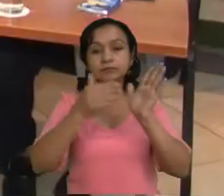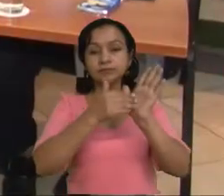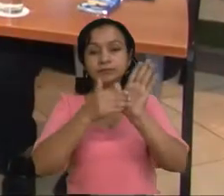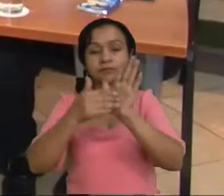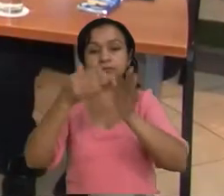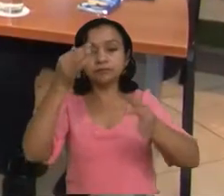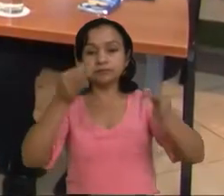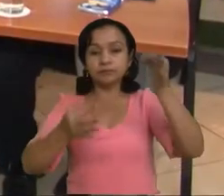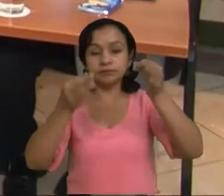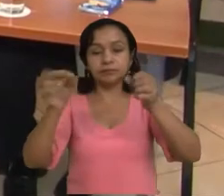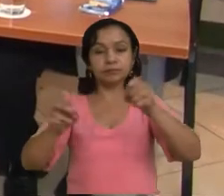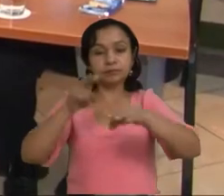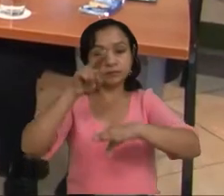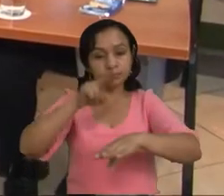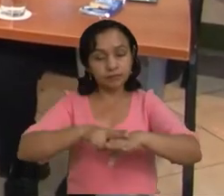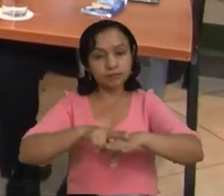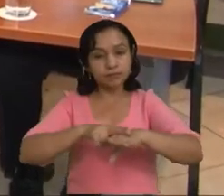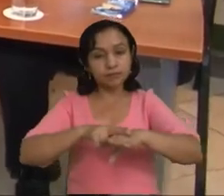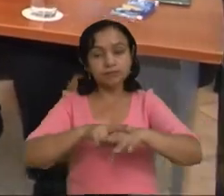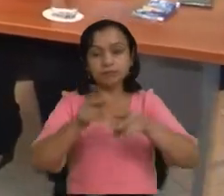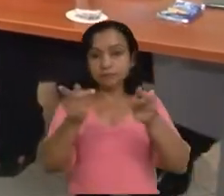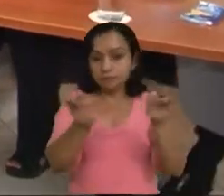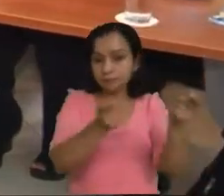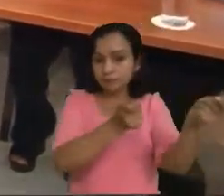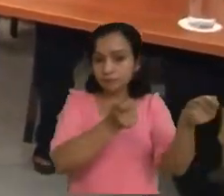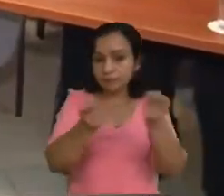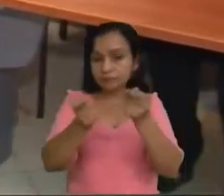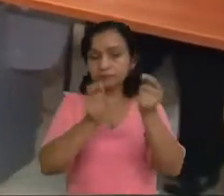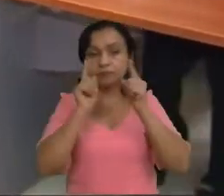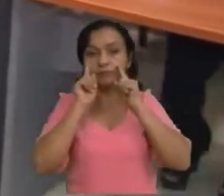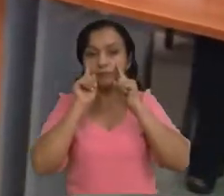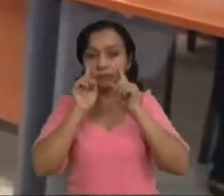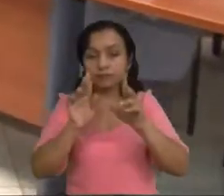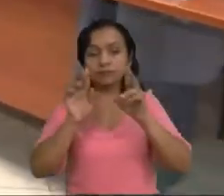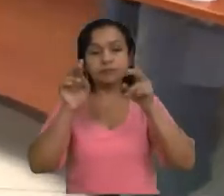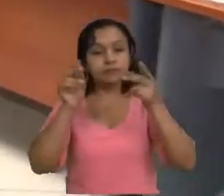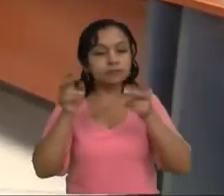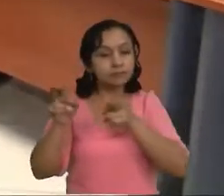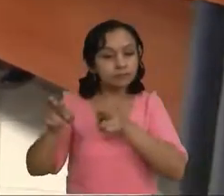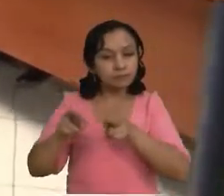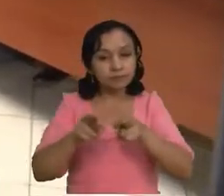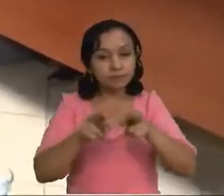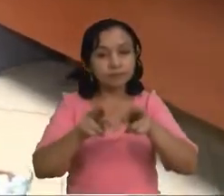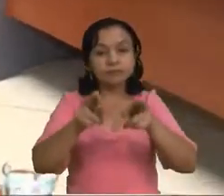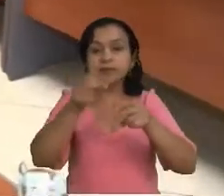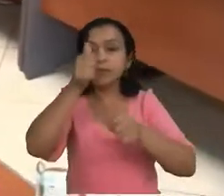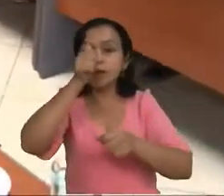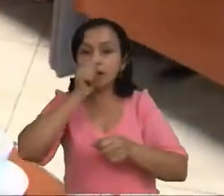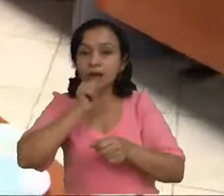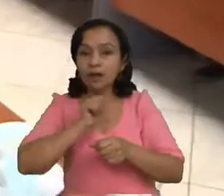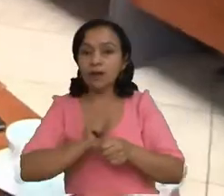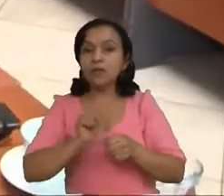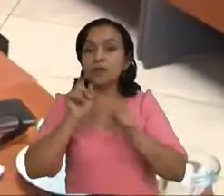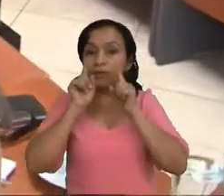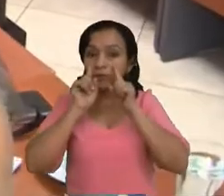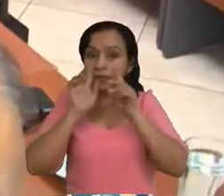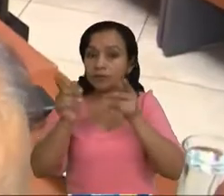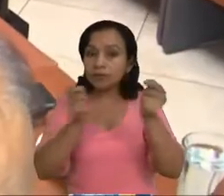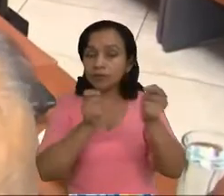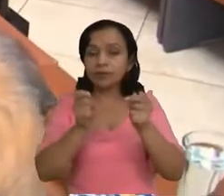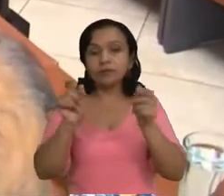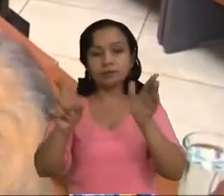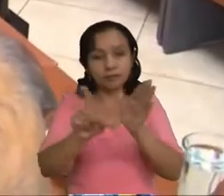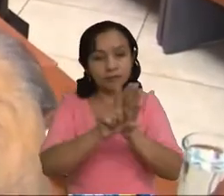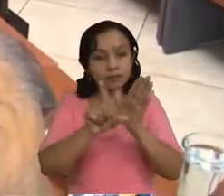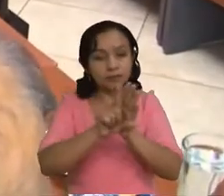jurídico nacional vigente que regula y resguarda nuestros recursos hídricos. Igualmente, la entidad legislativa